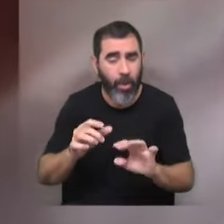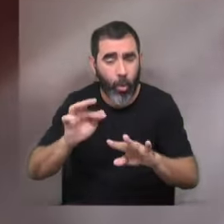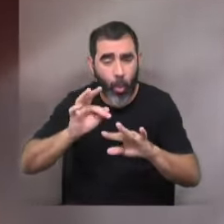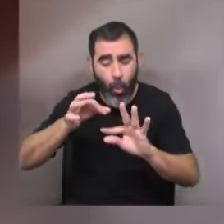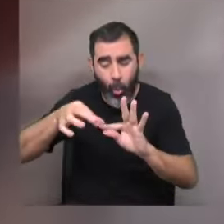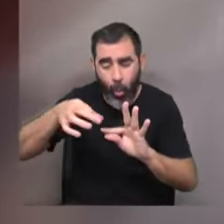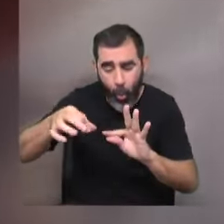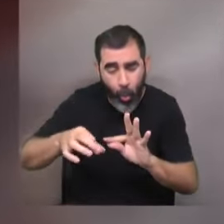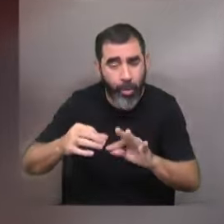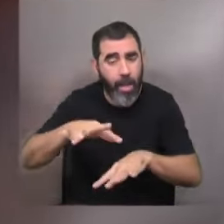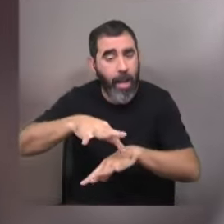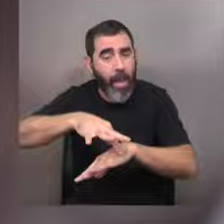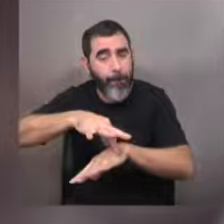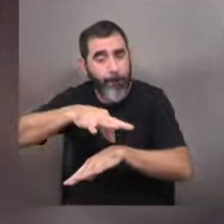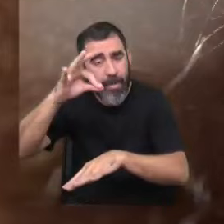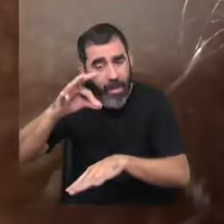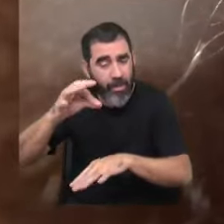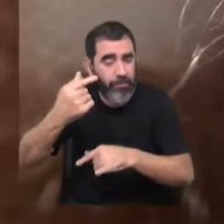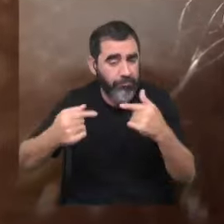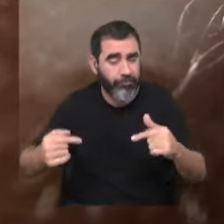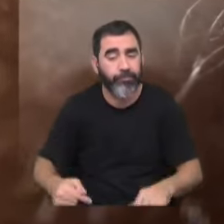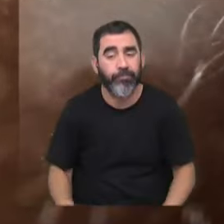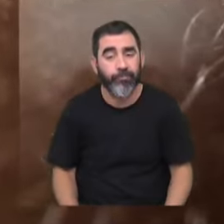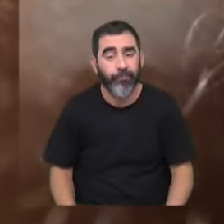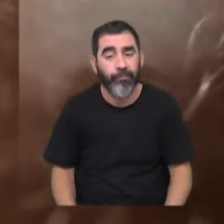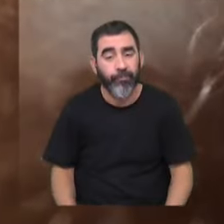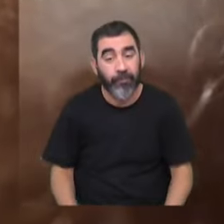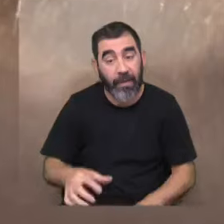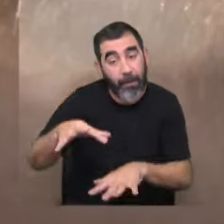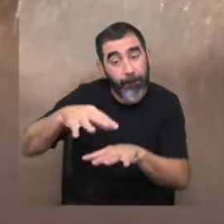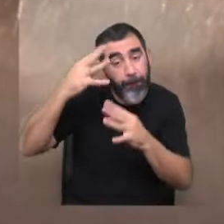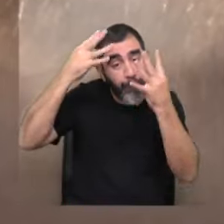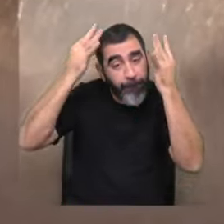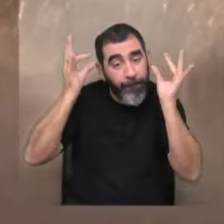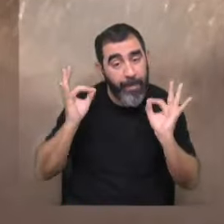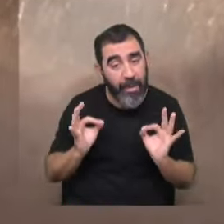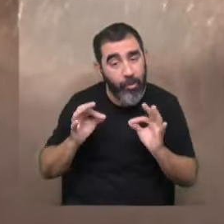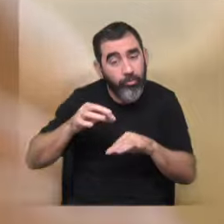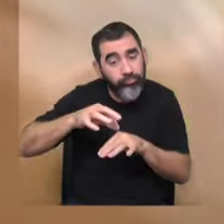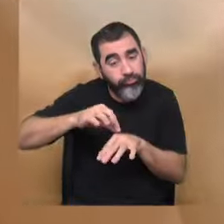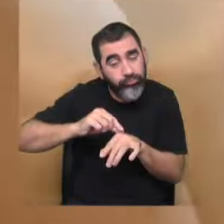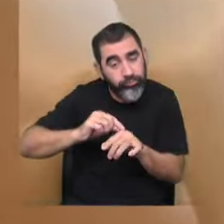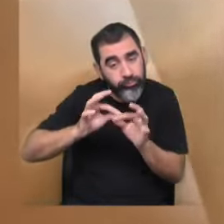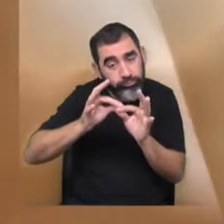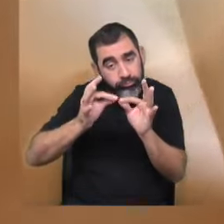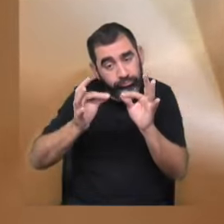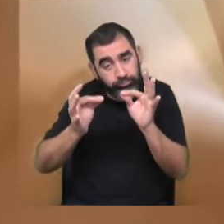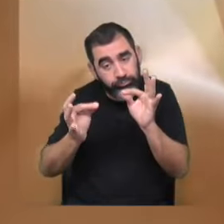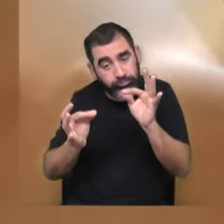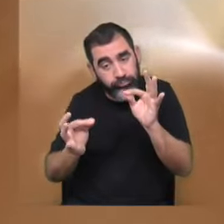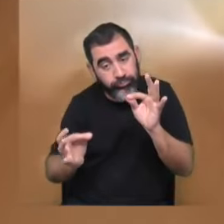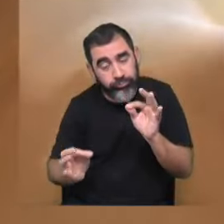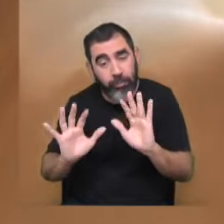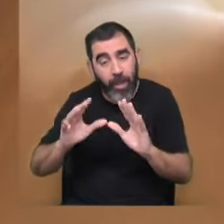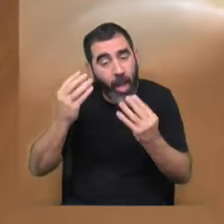de la piel en menor medida, y este pelo va creciendo, estacionándose